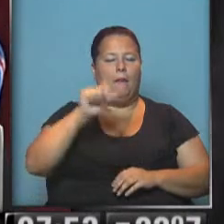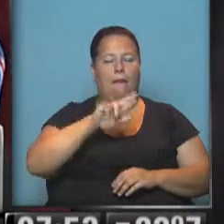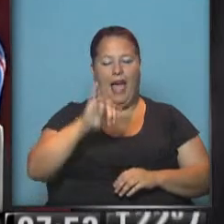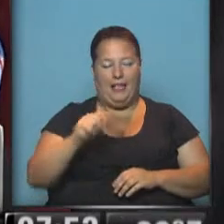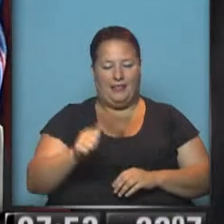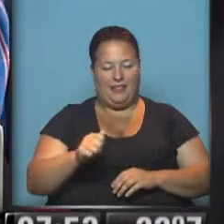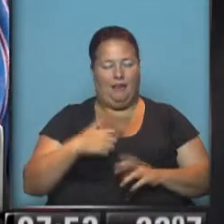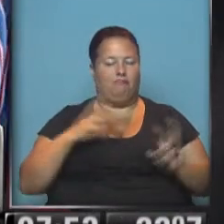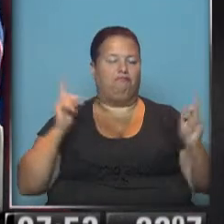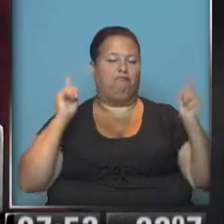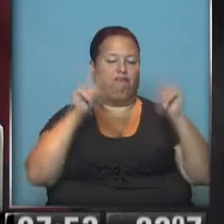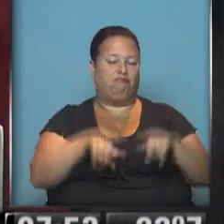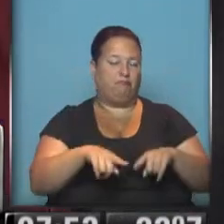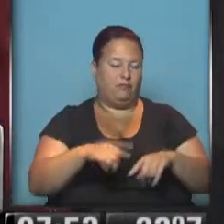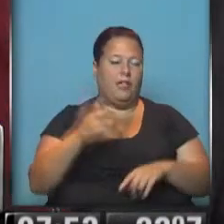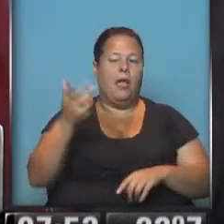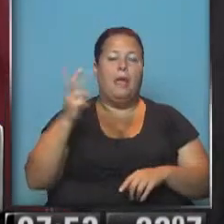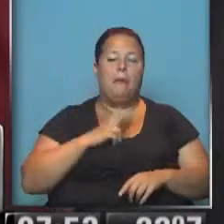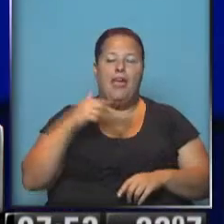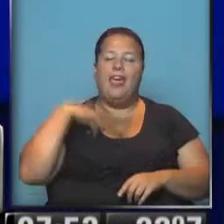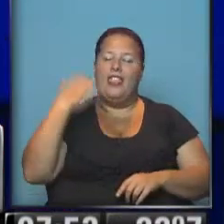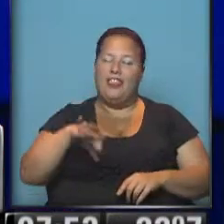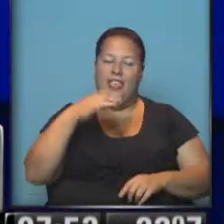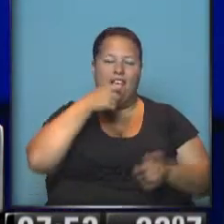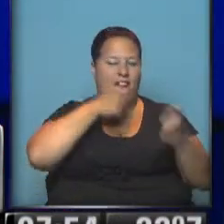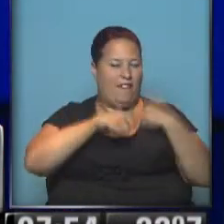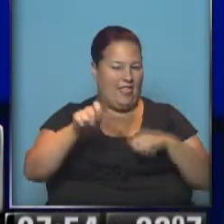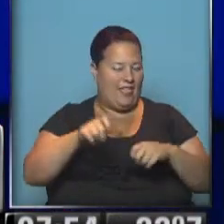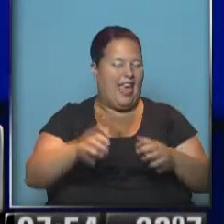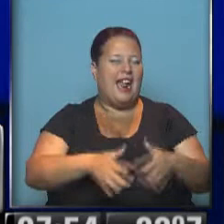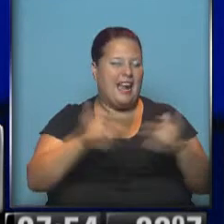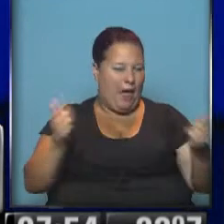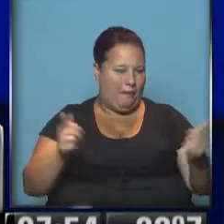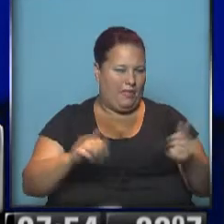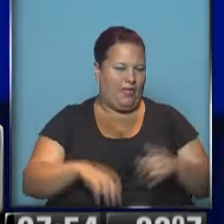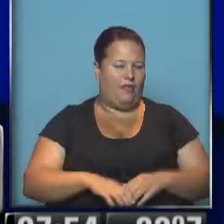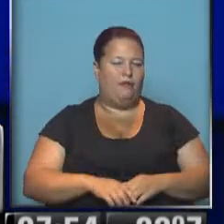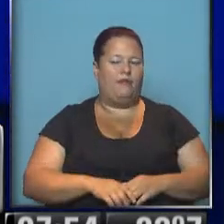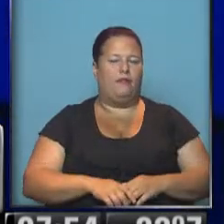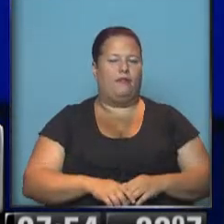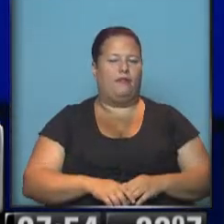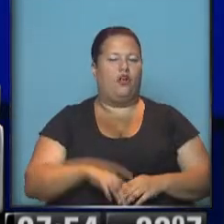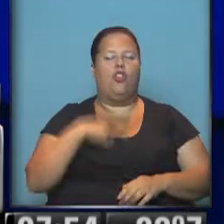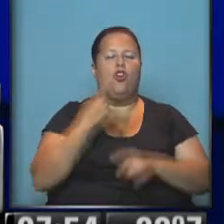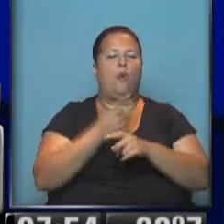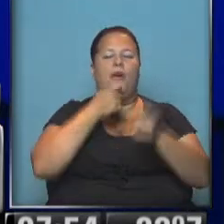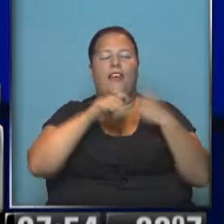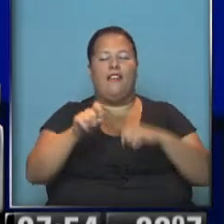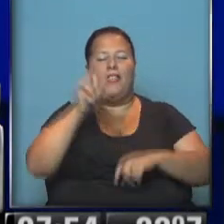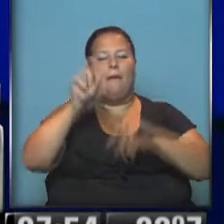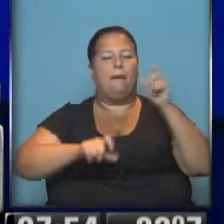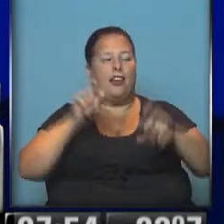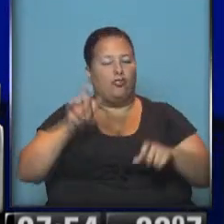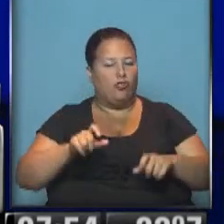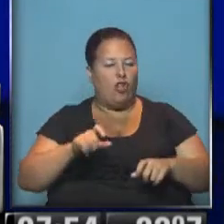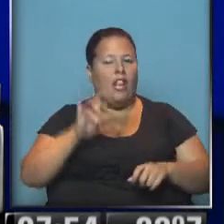Sí. Y me dijo que yo debía vender cuanto antes. A nadie, no le podía vender a ninguna persona que no